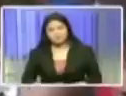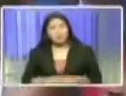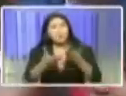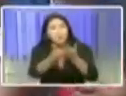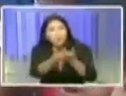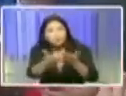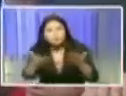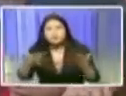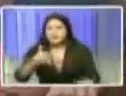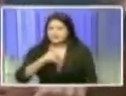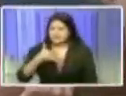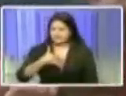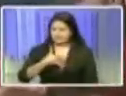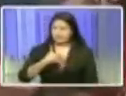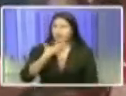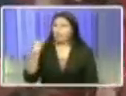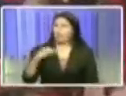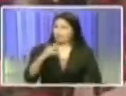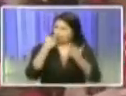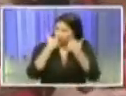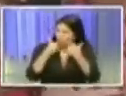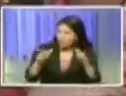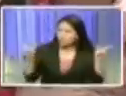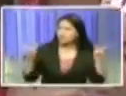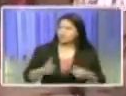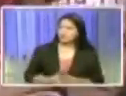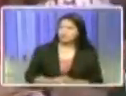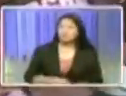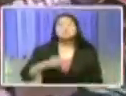¿Ustedes se sienten que son una juventud libre?